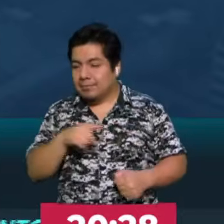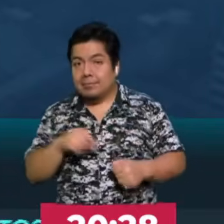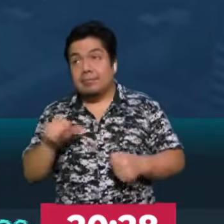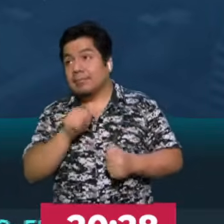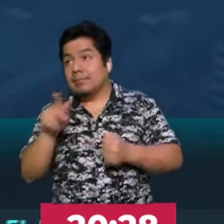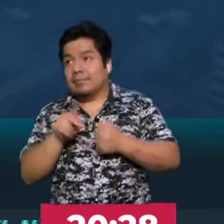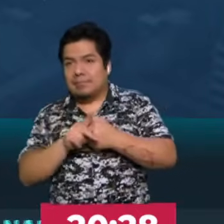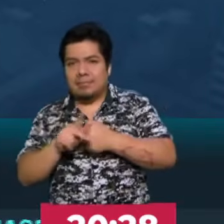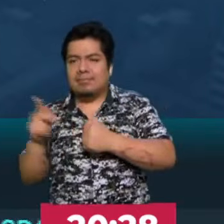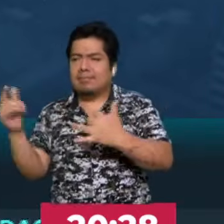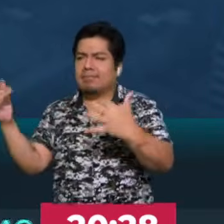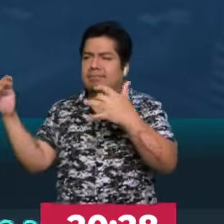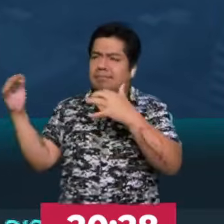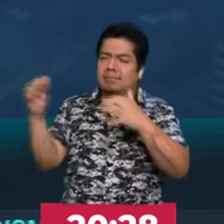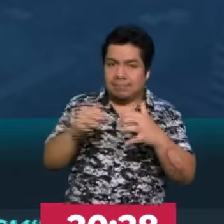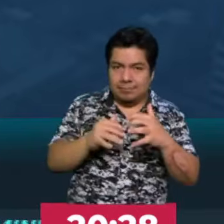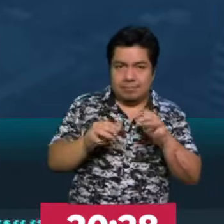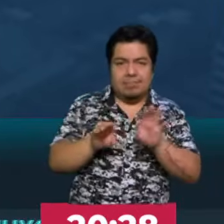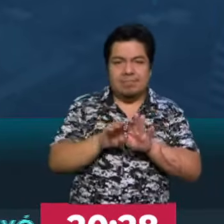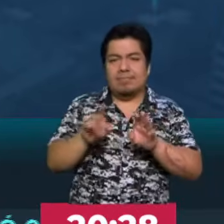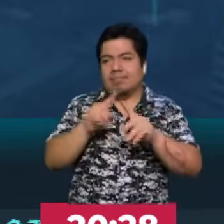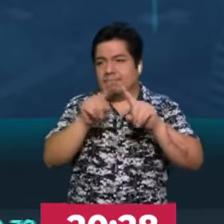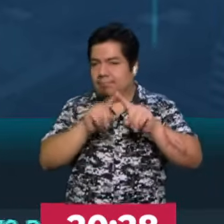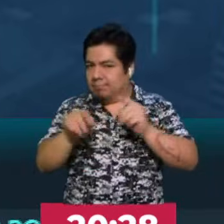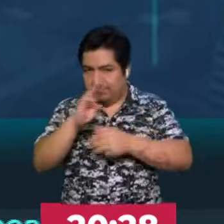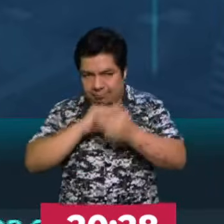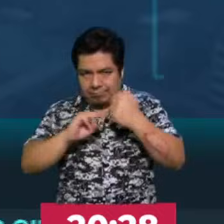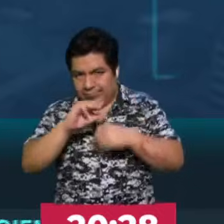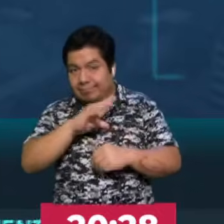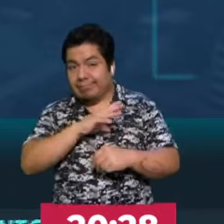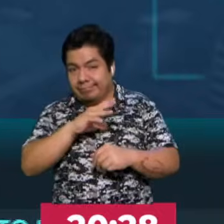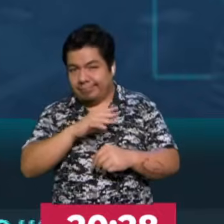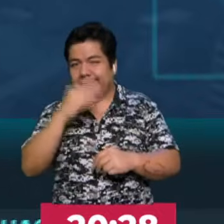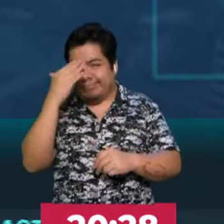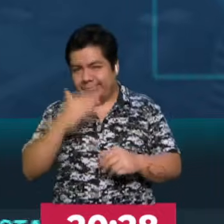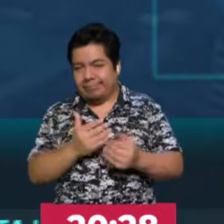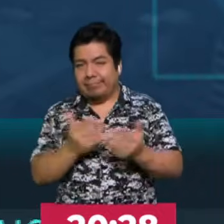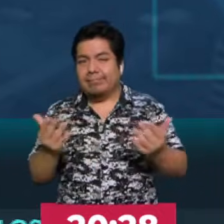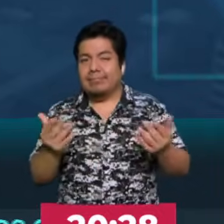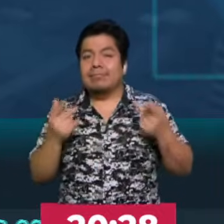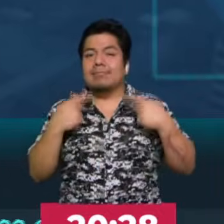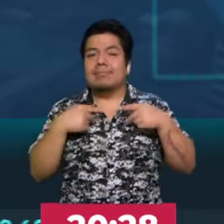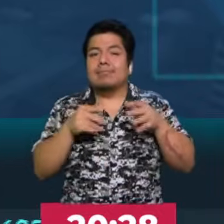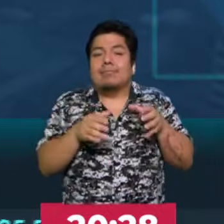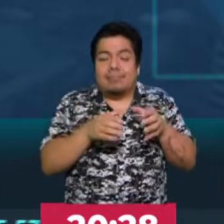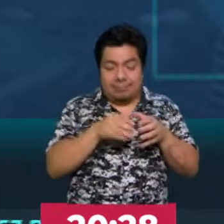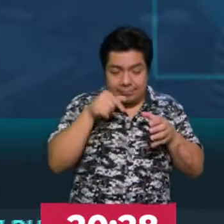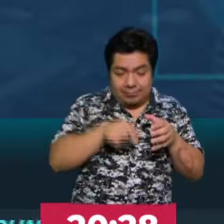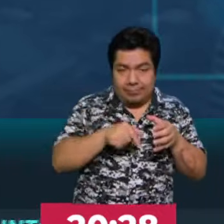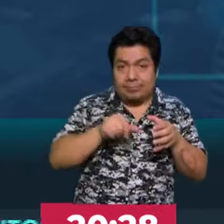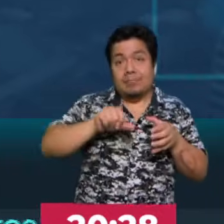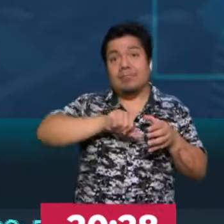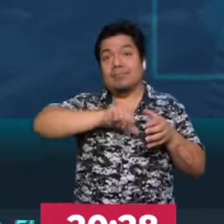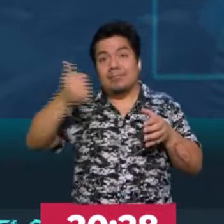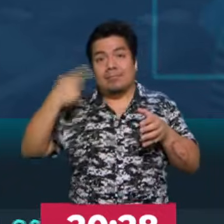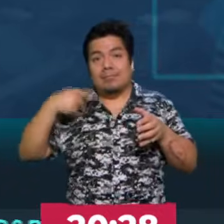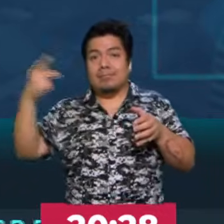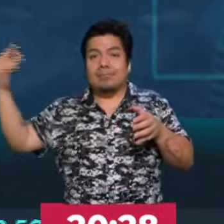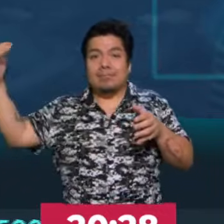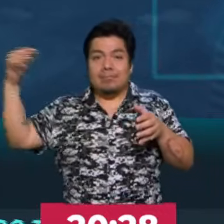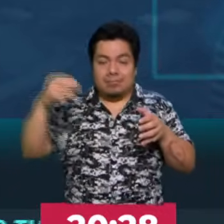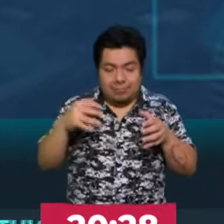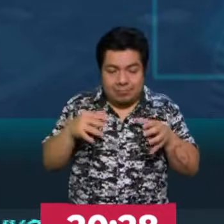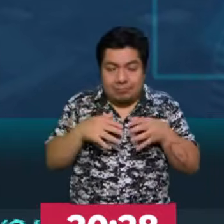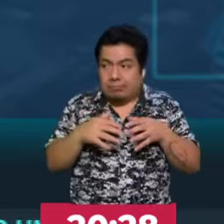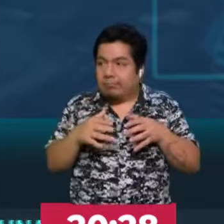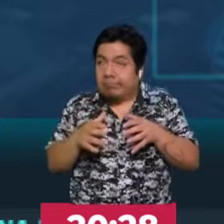gentrificación significa este proceso que ocurre en todo el mundo y que tiene que ver con el desplazamiento de la población local de